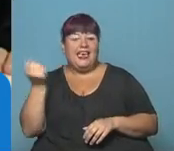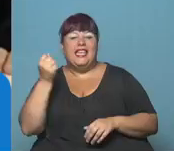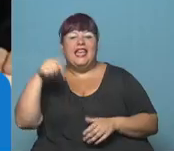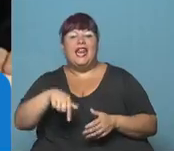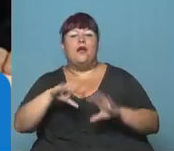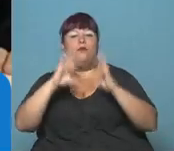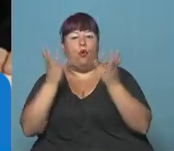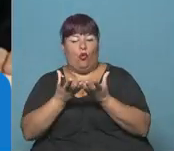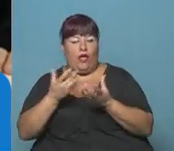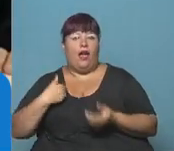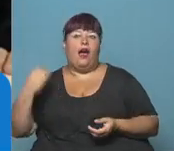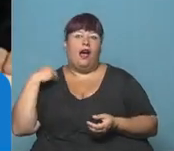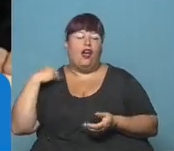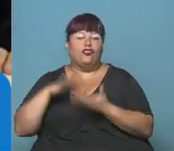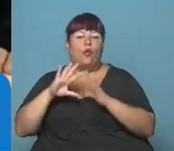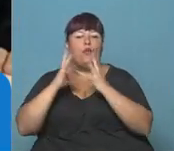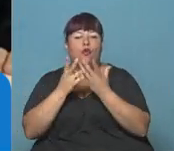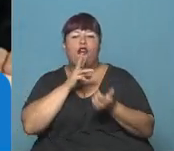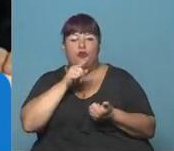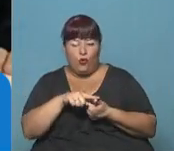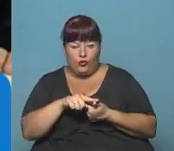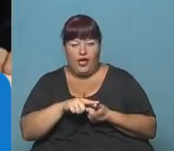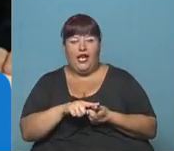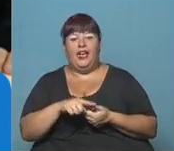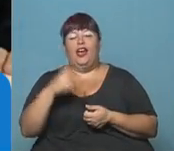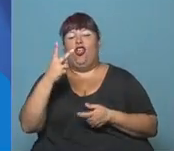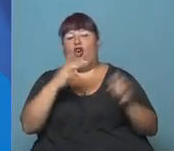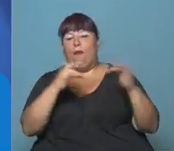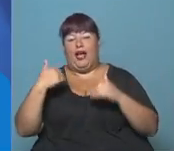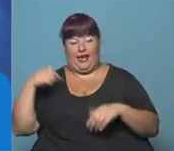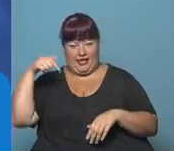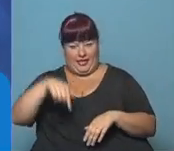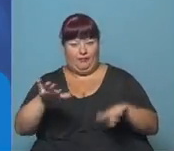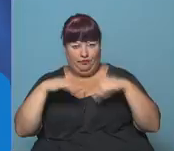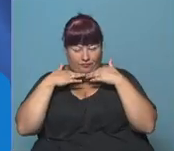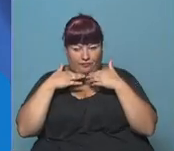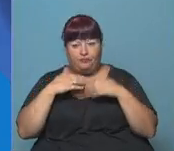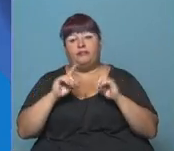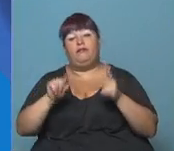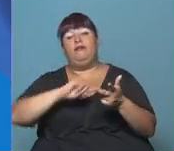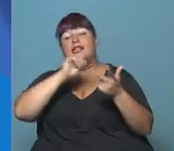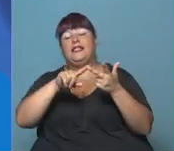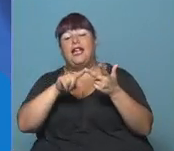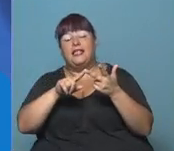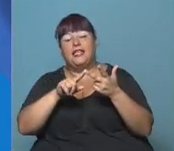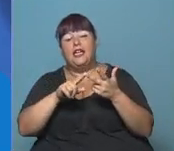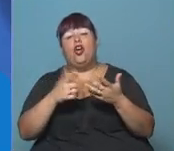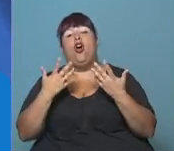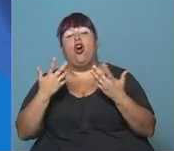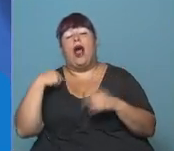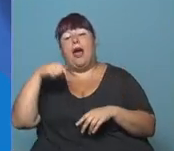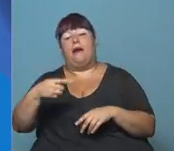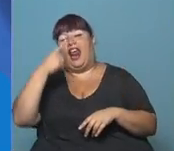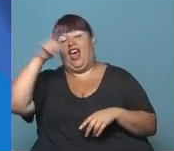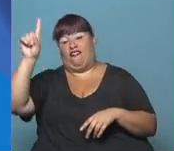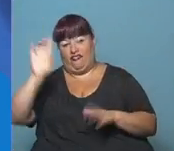venir al Mundial, habla todos los días del Mundial de Rusia, a los primeros 2 partidos de Argentina, pero después la tercera vez espero que sea para la